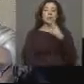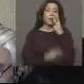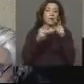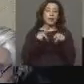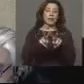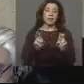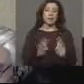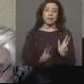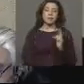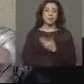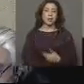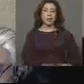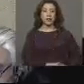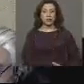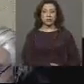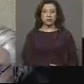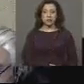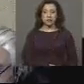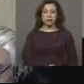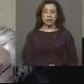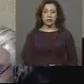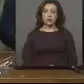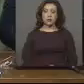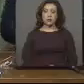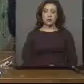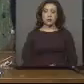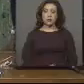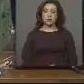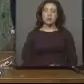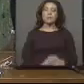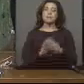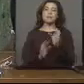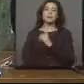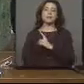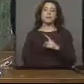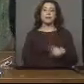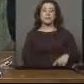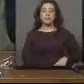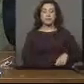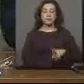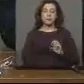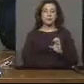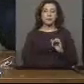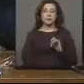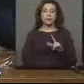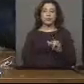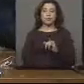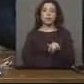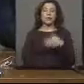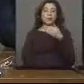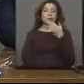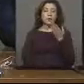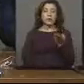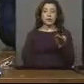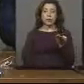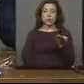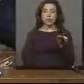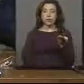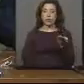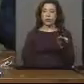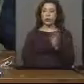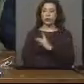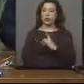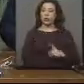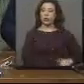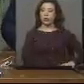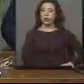caso. He dicho, señor presidente. Muchas gracias, diputado Rocafull. Continuando con el debate, le damos inmediatamente la palabra al